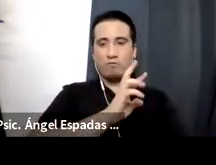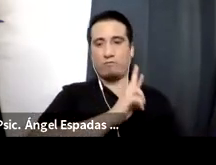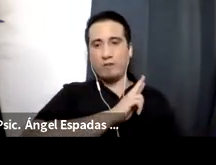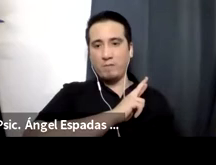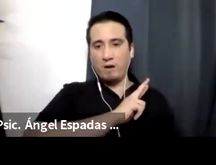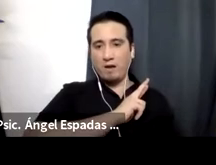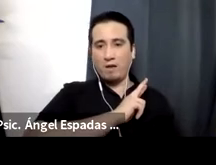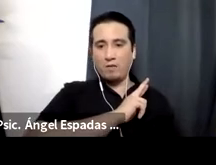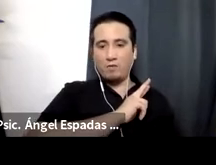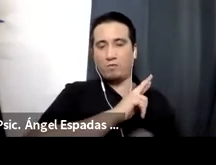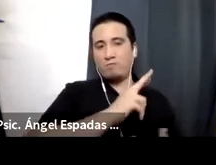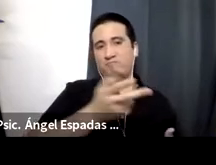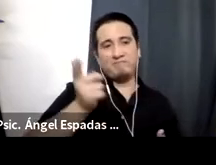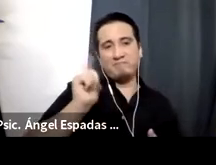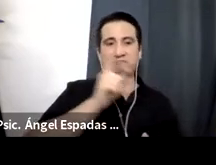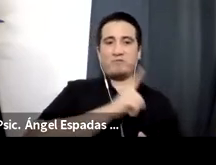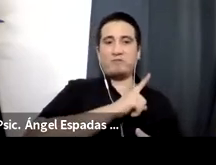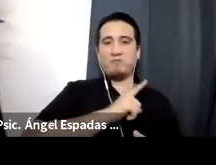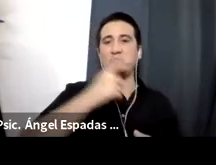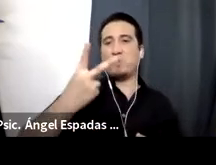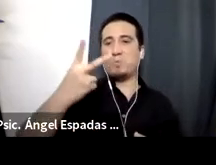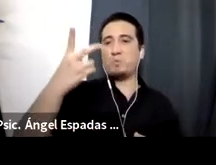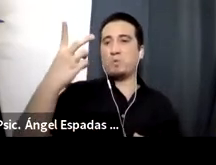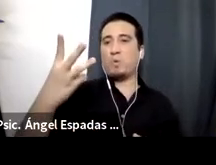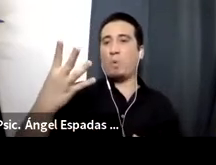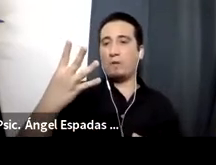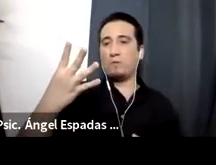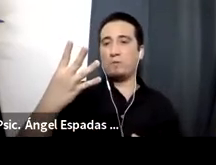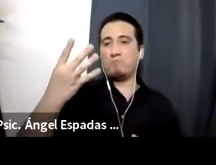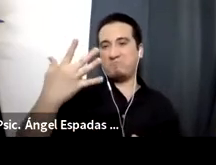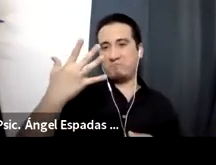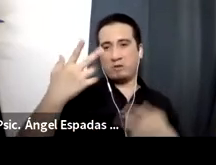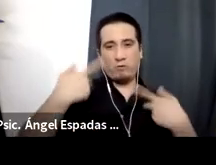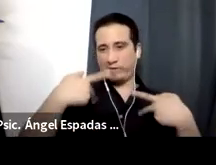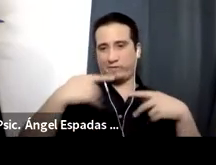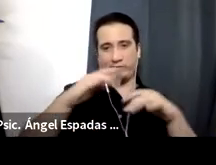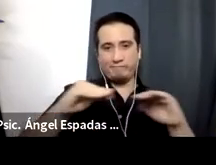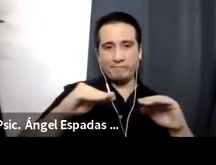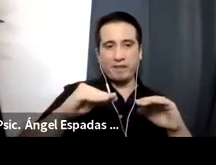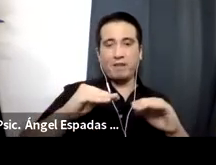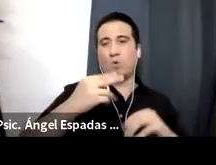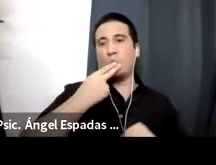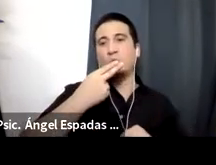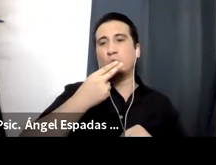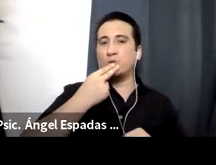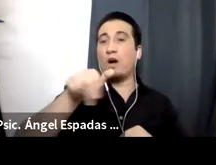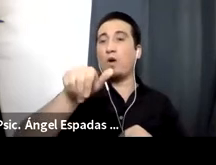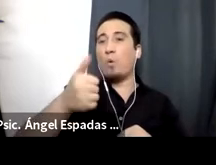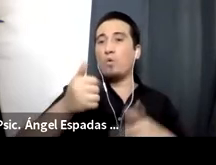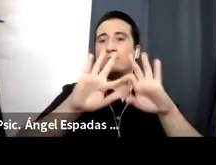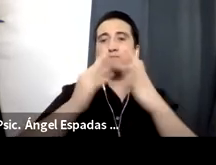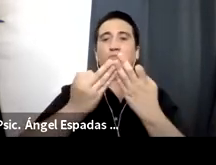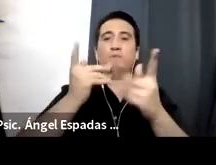donde a lo mejor nada más caben 2, 4, 5 personas máximo, a utilizar otros modos de